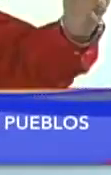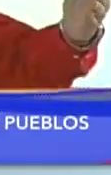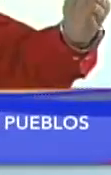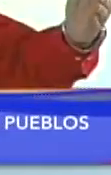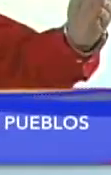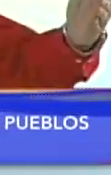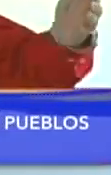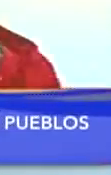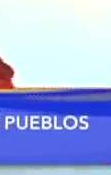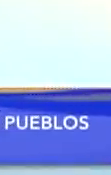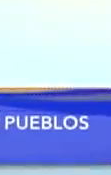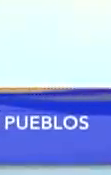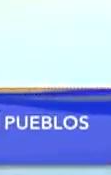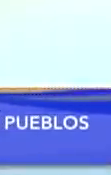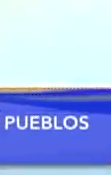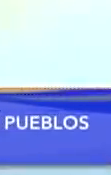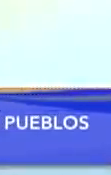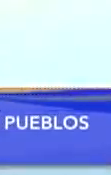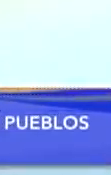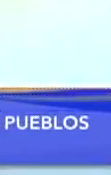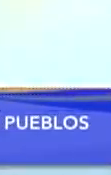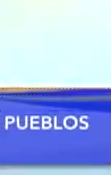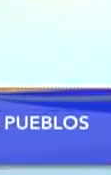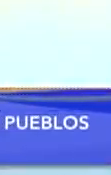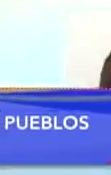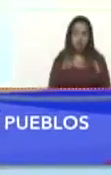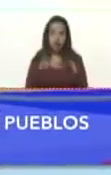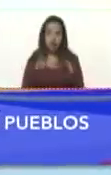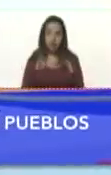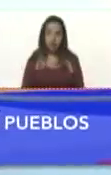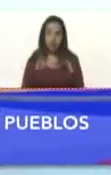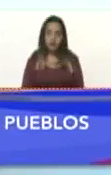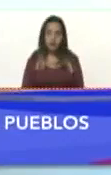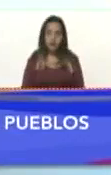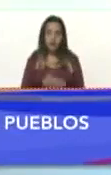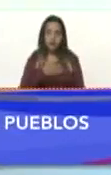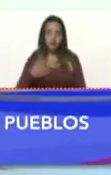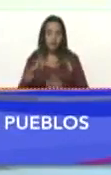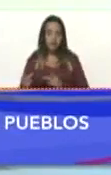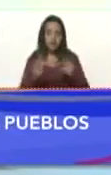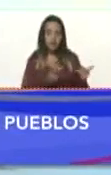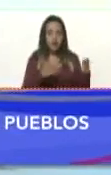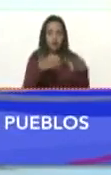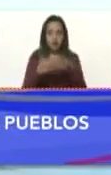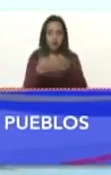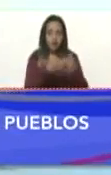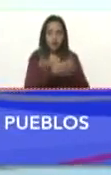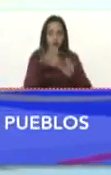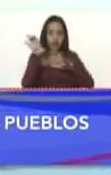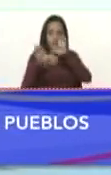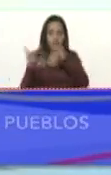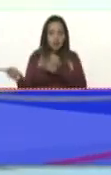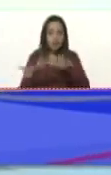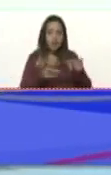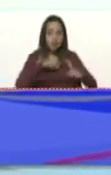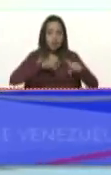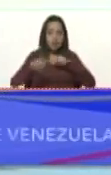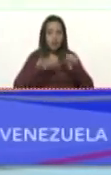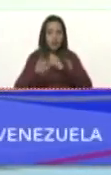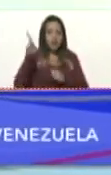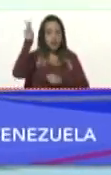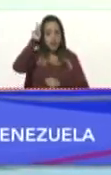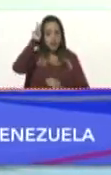la bienvenida nuevamente a Venezuela a las delegaciones de todos los países invitados, de los movimientos